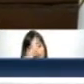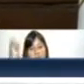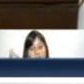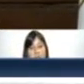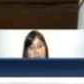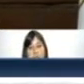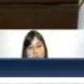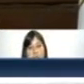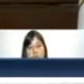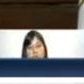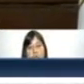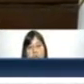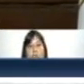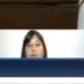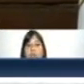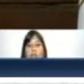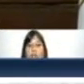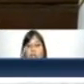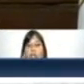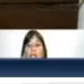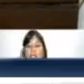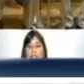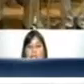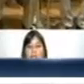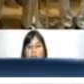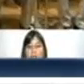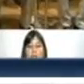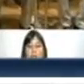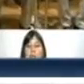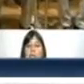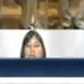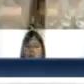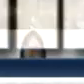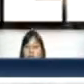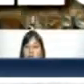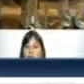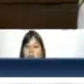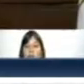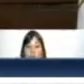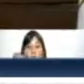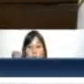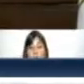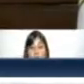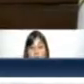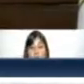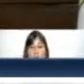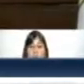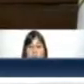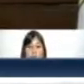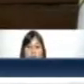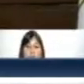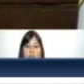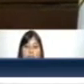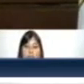otro ítem descontrolado durante años el actual gobierno estima que se pagaron 1650 millones de